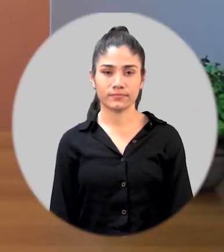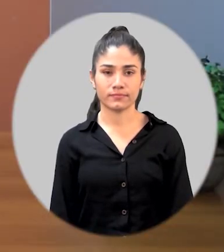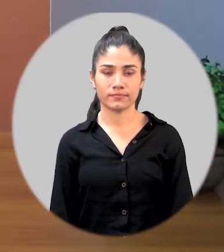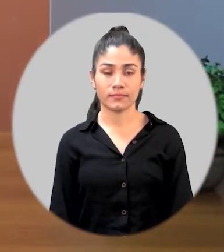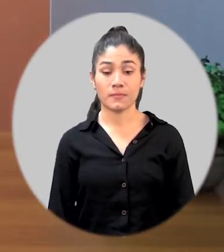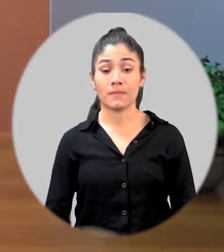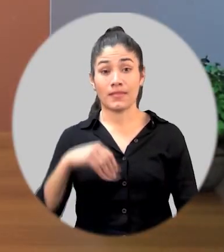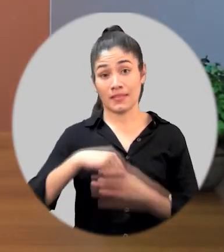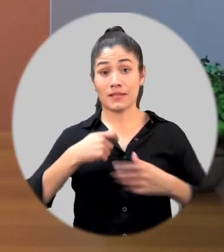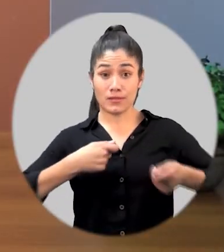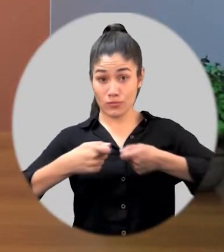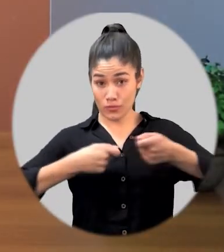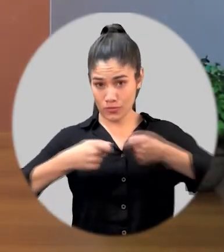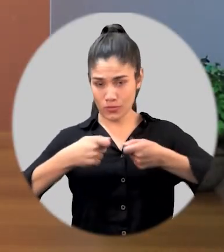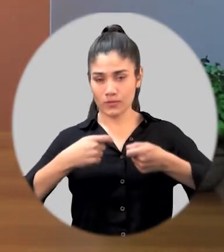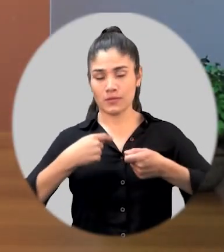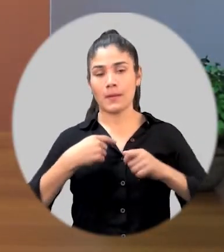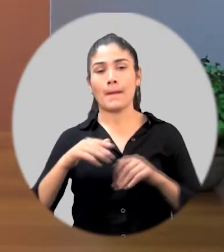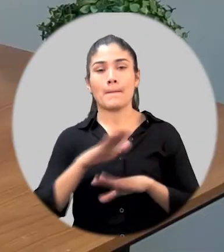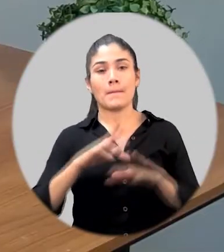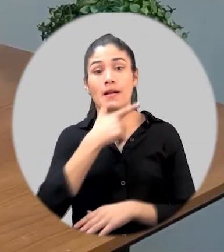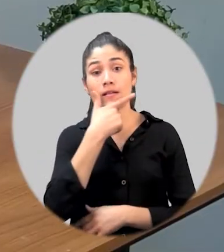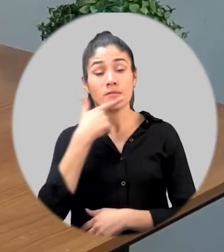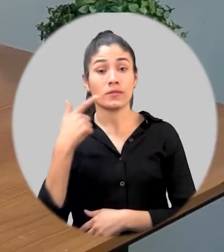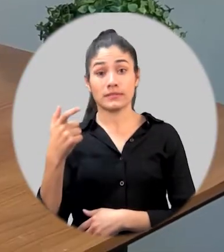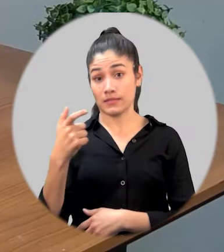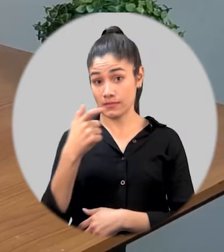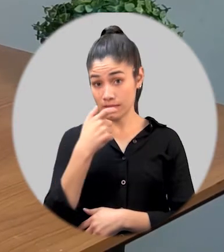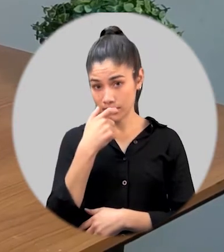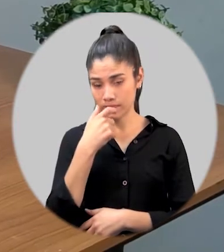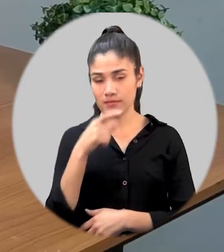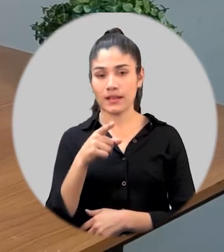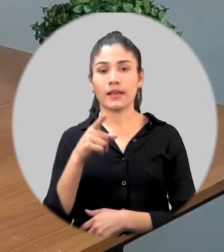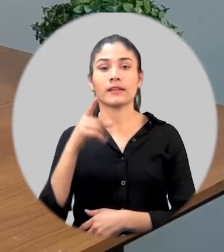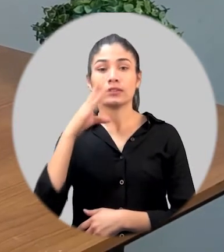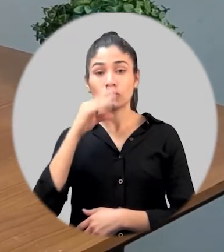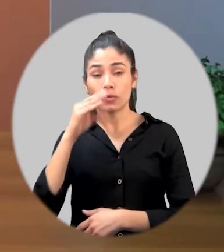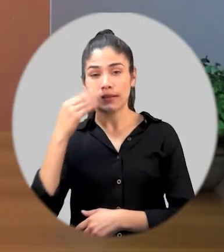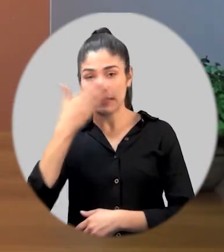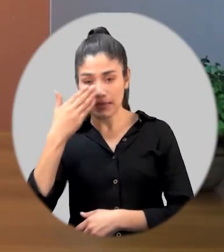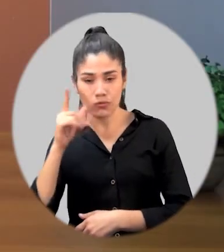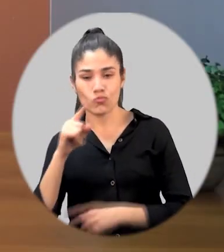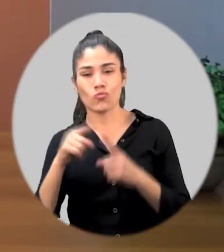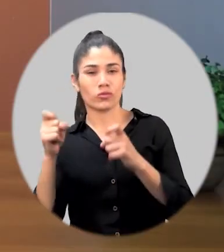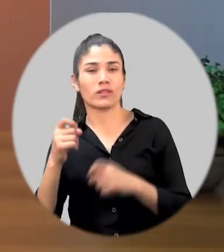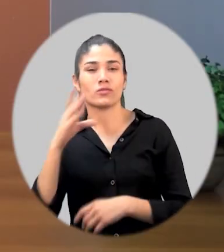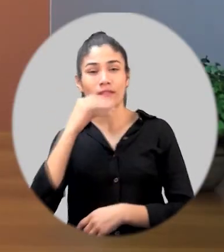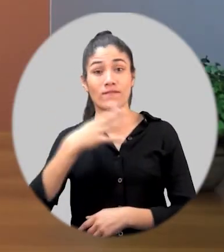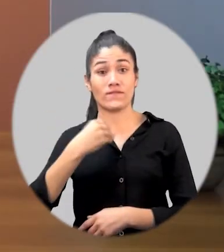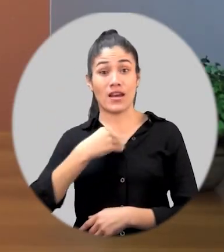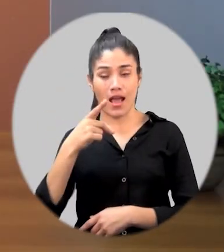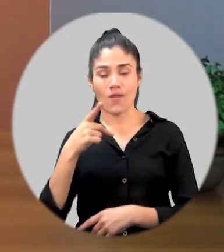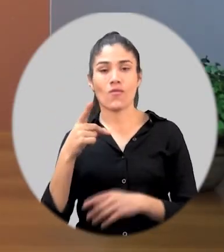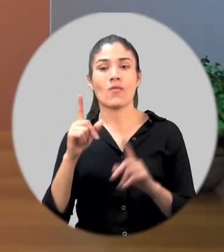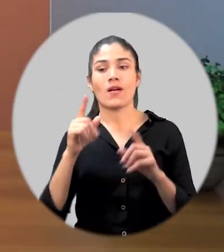Nosotros en Titania Bakery realizamos unas cookies que en vez de chocolate negro llevan chocolate blanco y rellenamos con